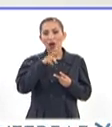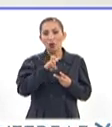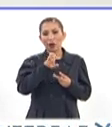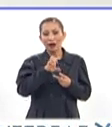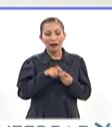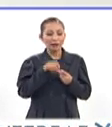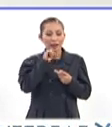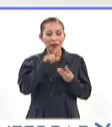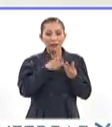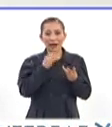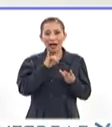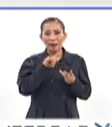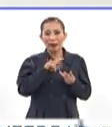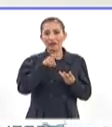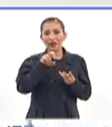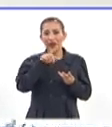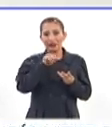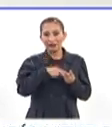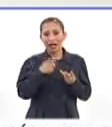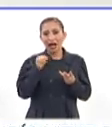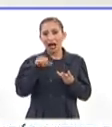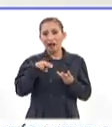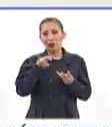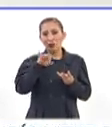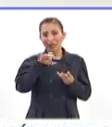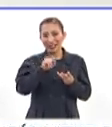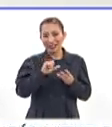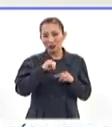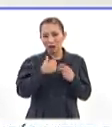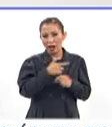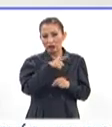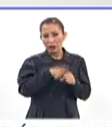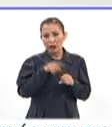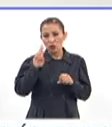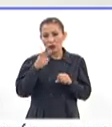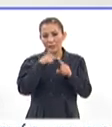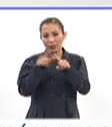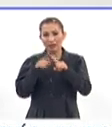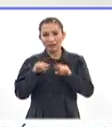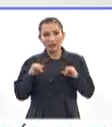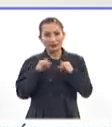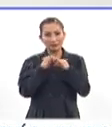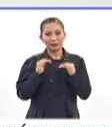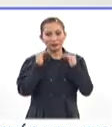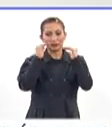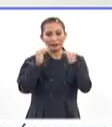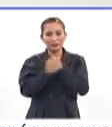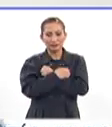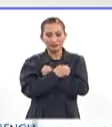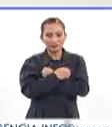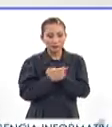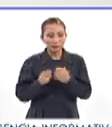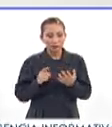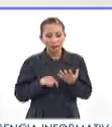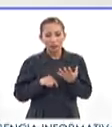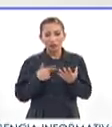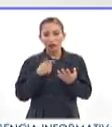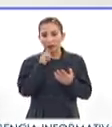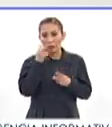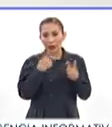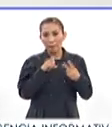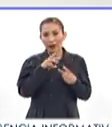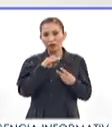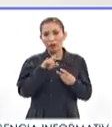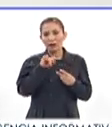Tendremos también la presencia de Jaime Valls Esponda de la ANUYES, la Asociación Nacional de Universidades e Instituciones de Educación Superior. Va a estar